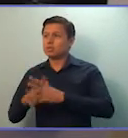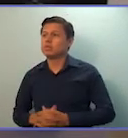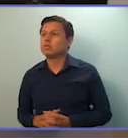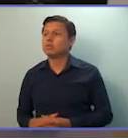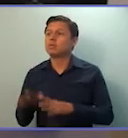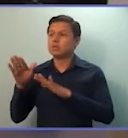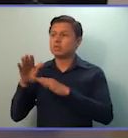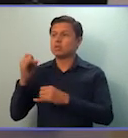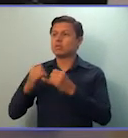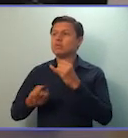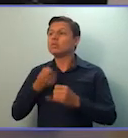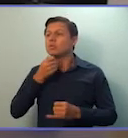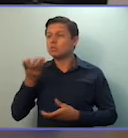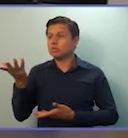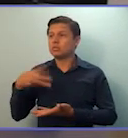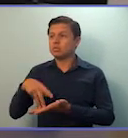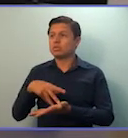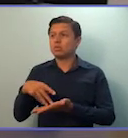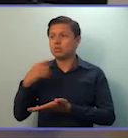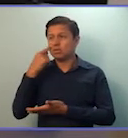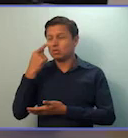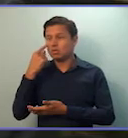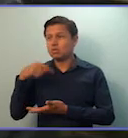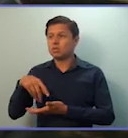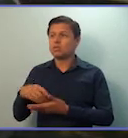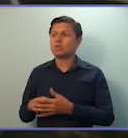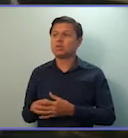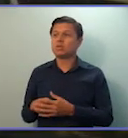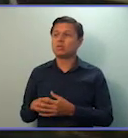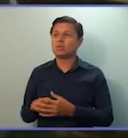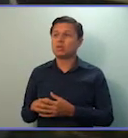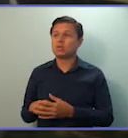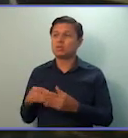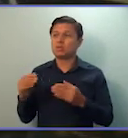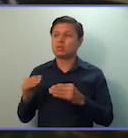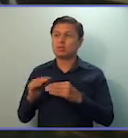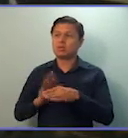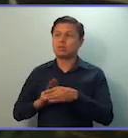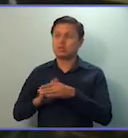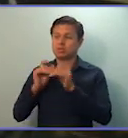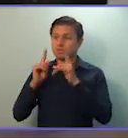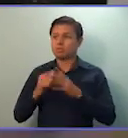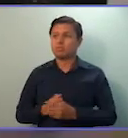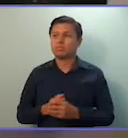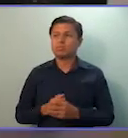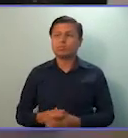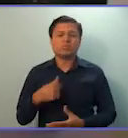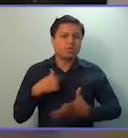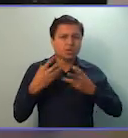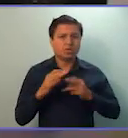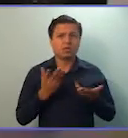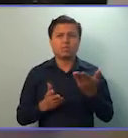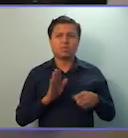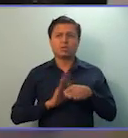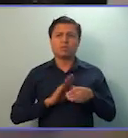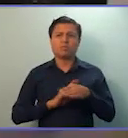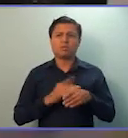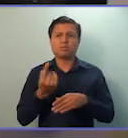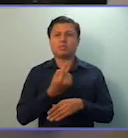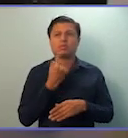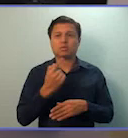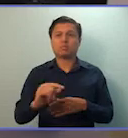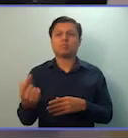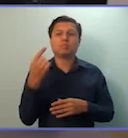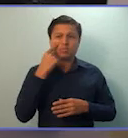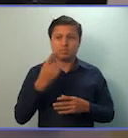un último mensaje a la población que está pendiente de este programa que ha llamado mucho la atención yo quizás hacerle una invitación en las personas que